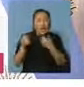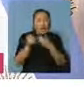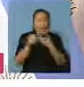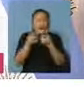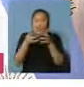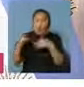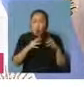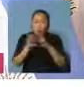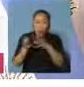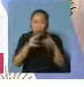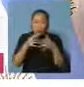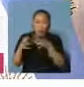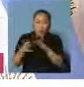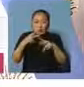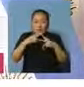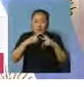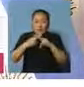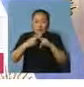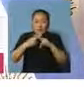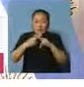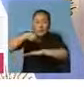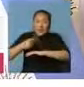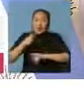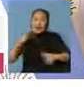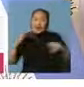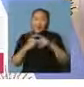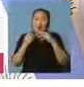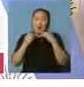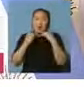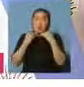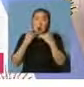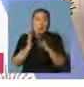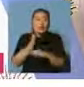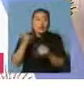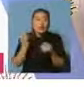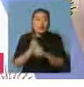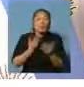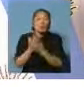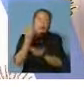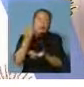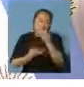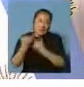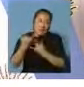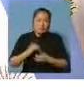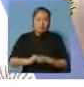hacen pavimentos en donde el Consejo Deliberante no tiene intervención. Eso estoy pidiendo.